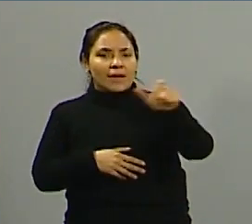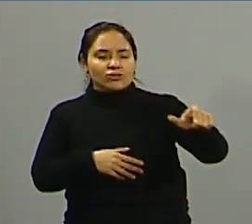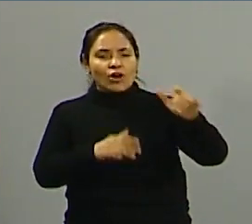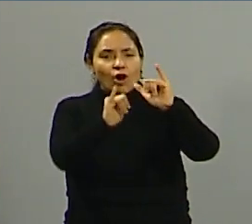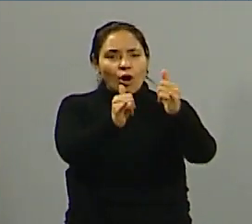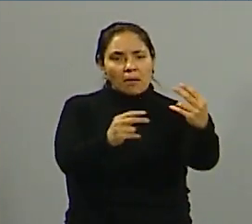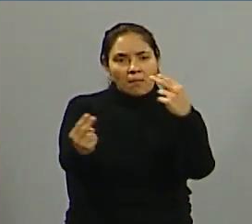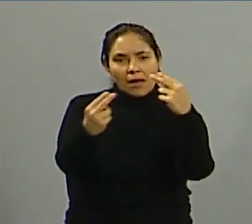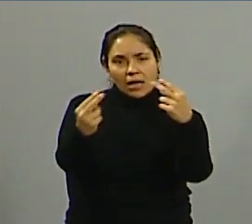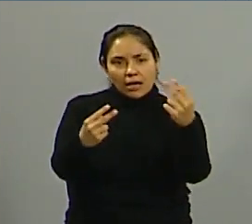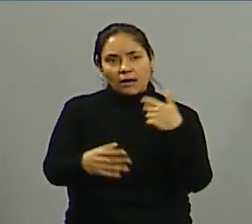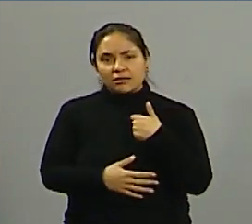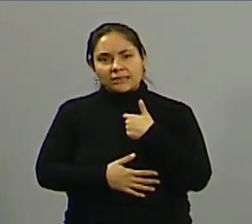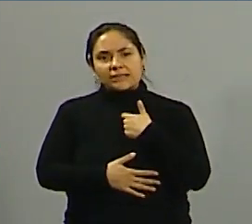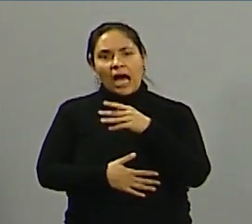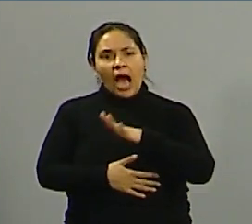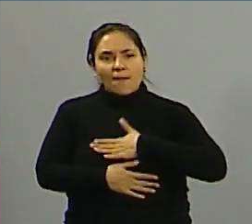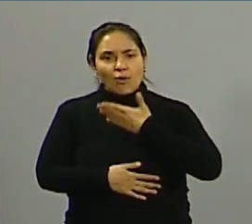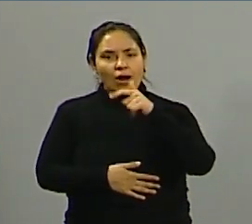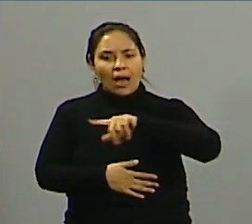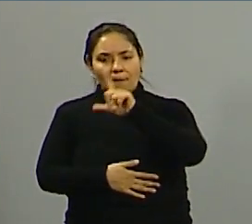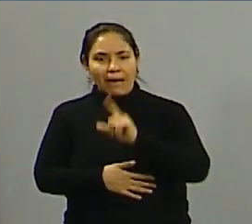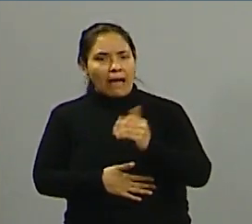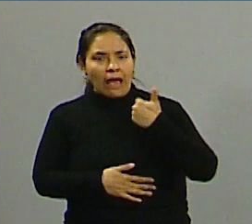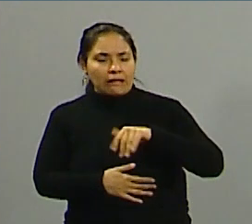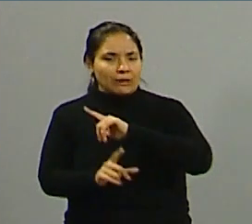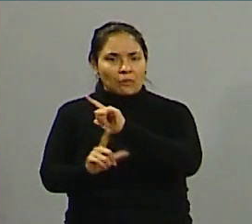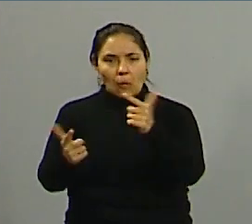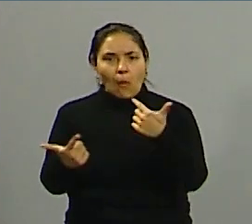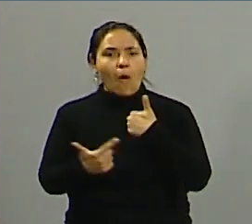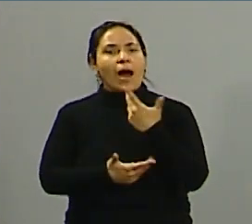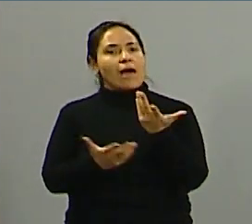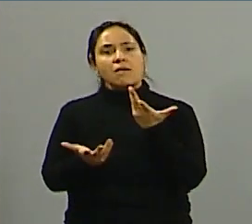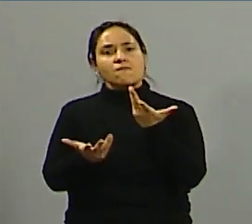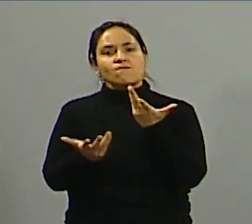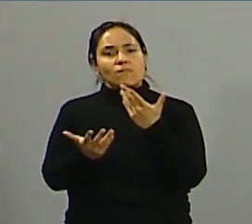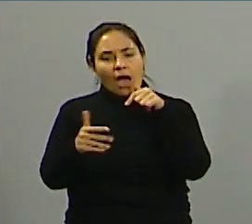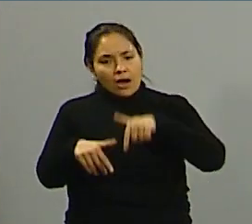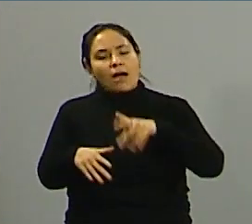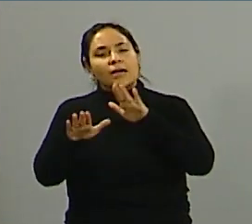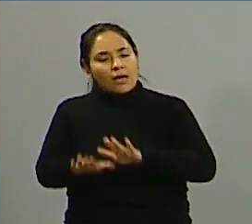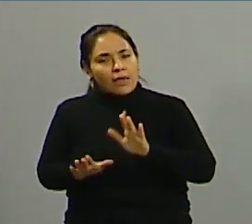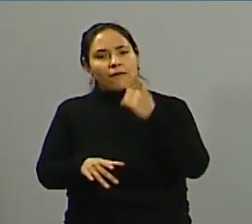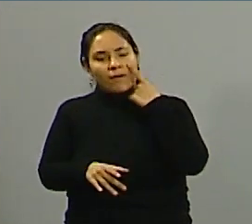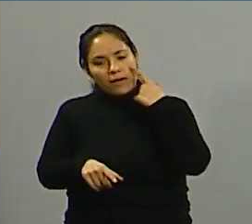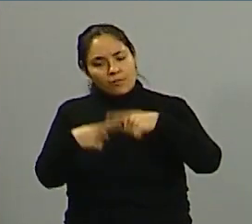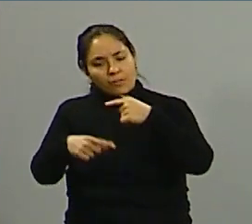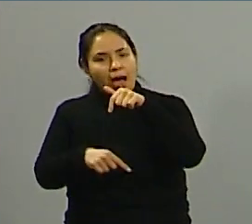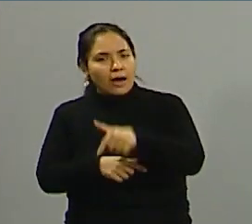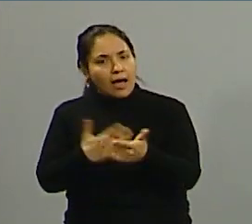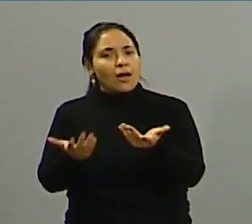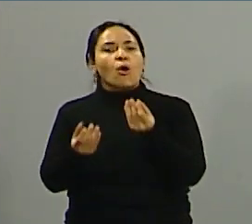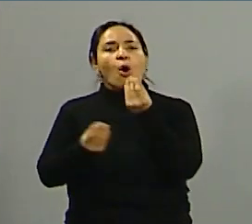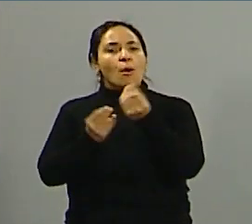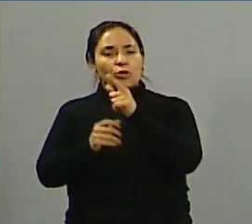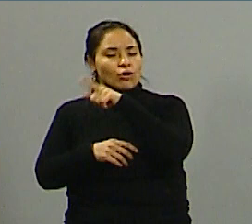quedarse en nuestro país, por crecer en nuestro país? O sea que el mensaje es que tenemos que empezar a hacer los adultos para devolverles esa esperanza a